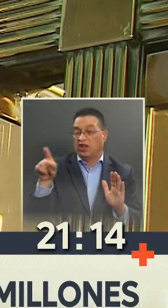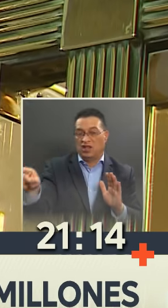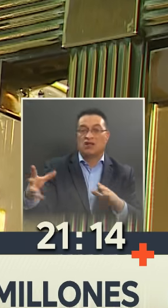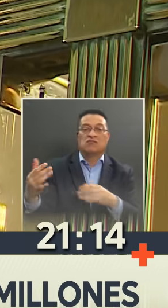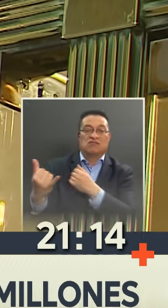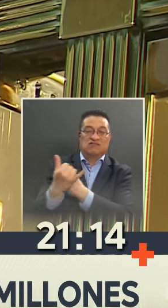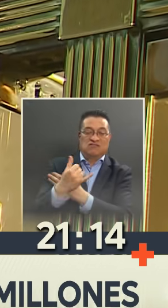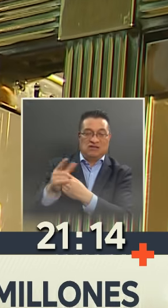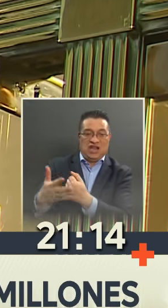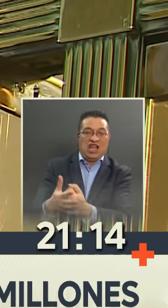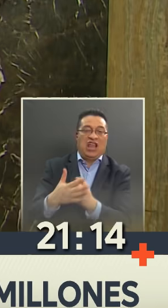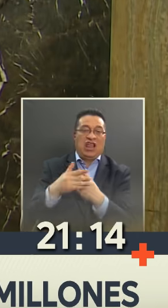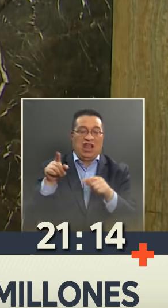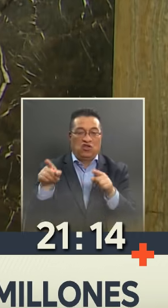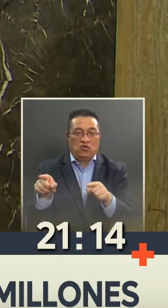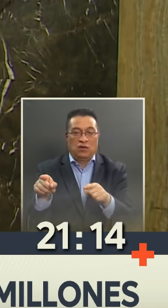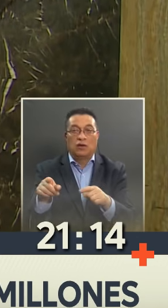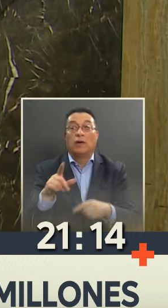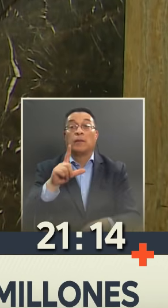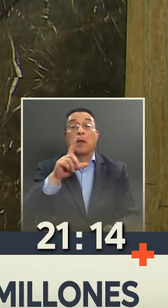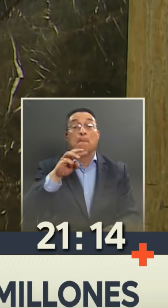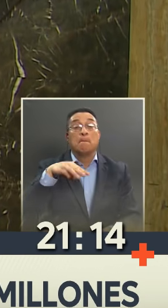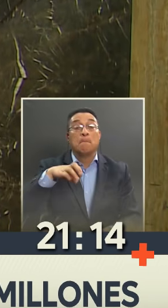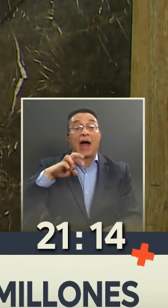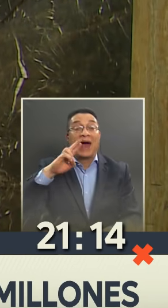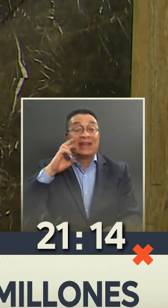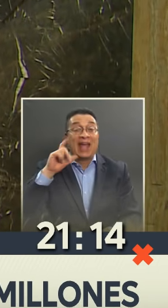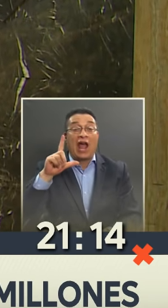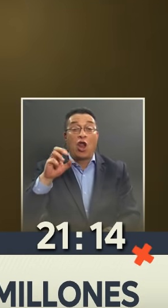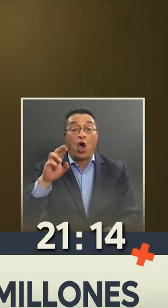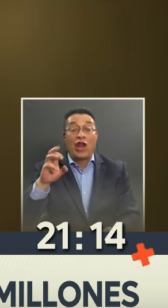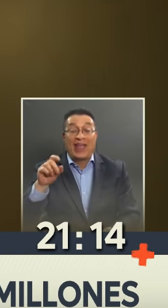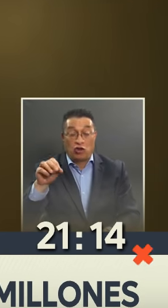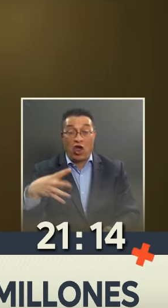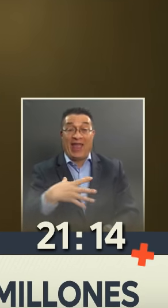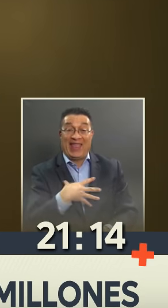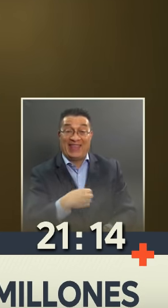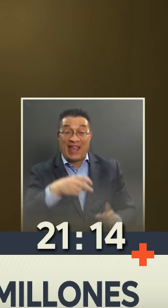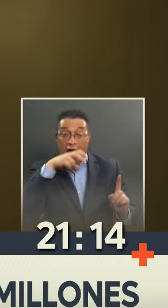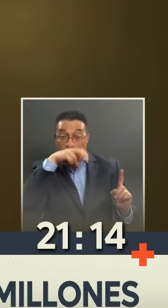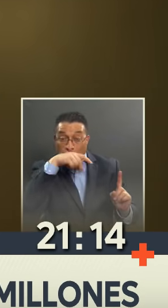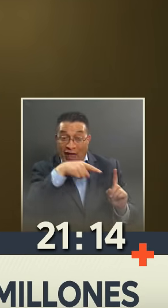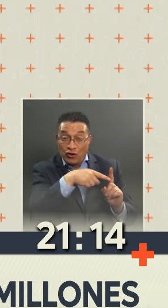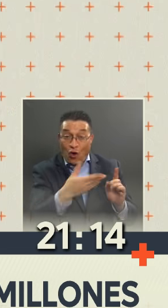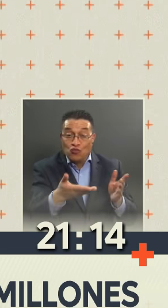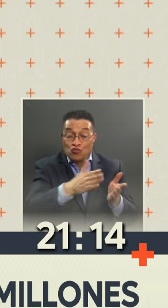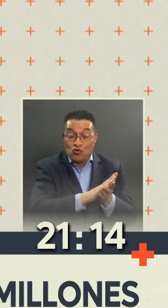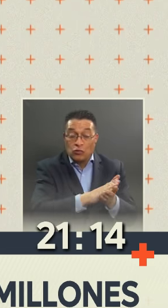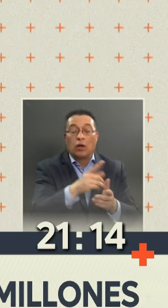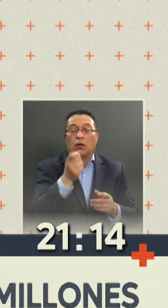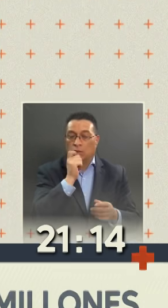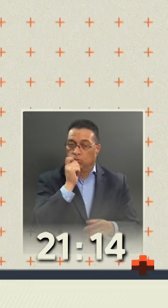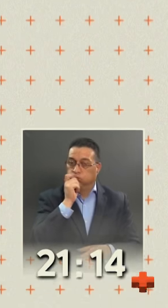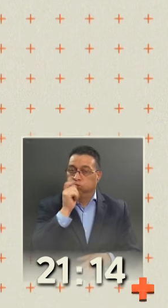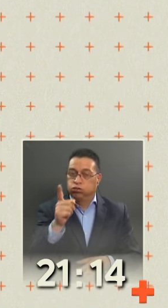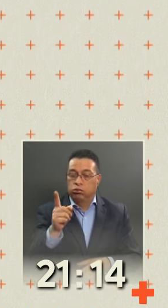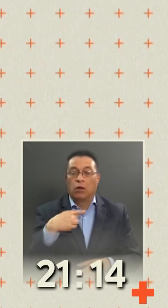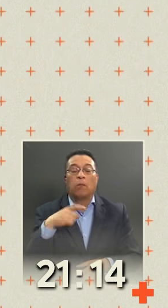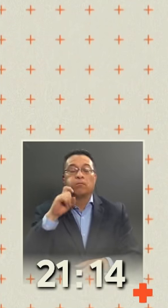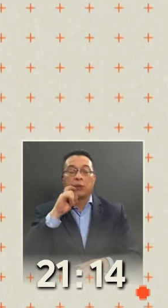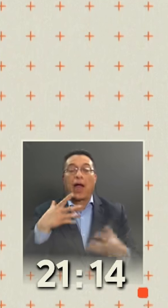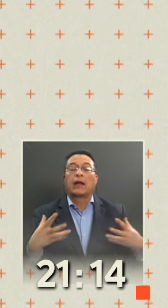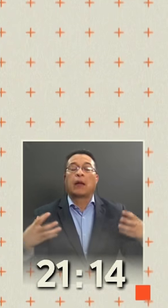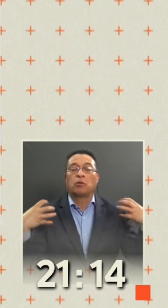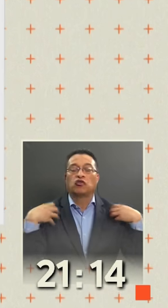fraude. Por su parte, María Loreto Saldívar, hija del notario fallecido, presentó una querella criminal contra quienes resulten responsables